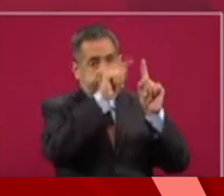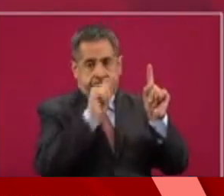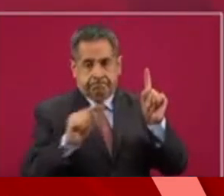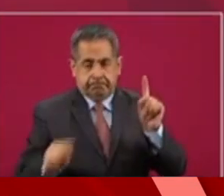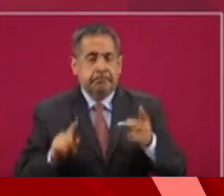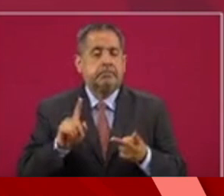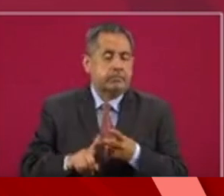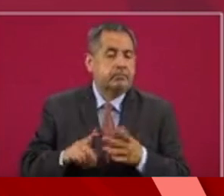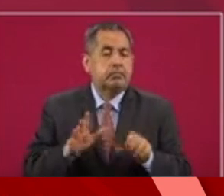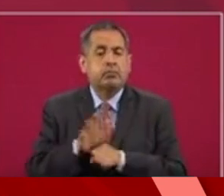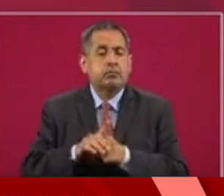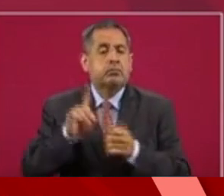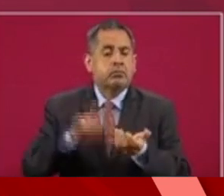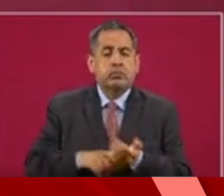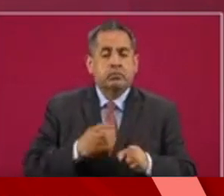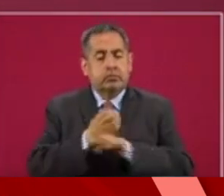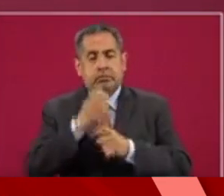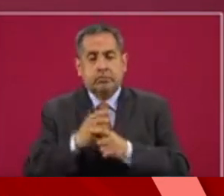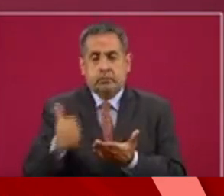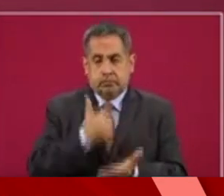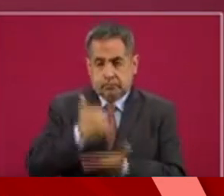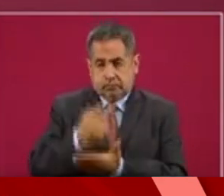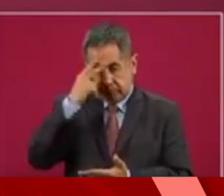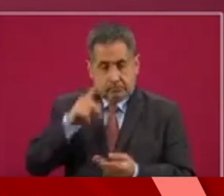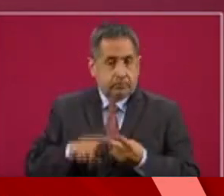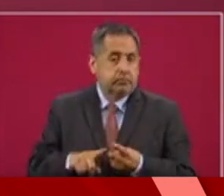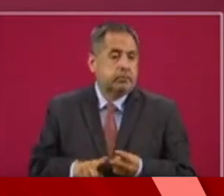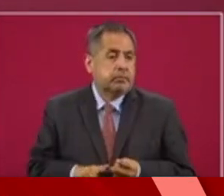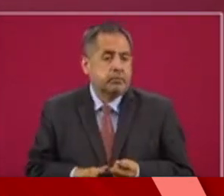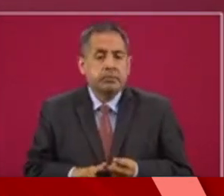que incluyen, como el canciller ya lo dijo, la Ciudad de México. Los